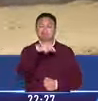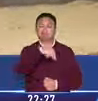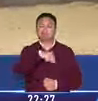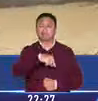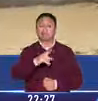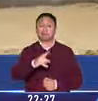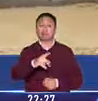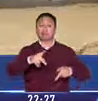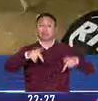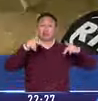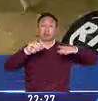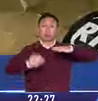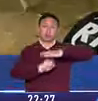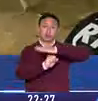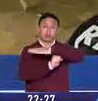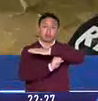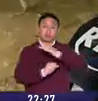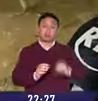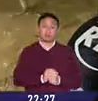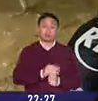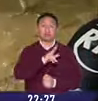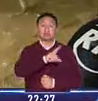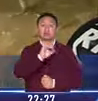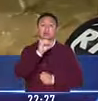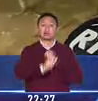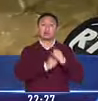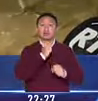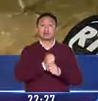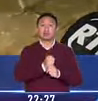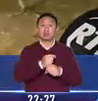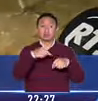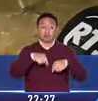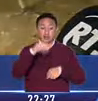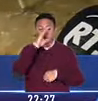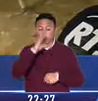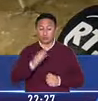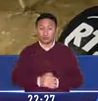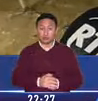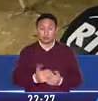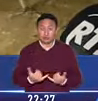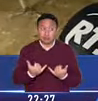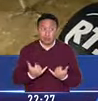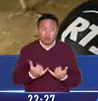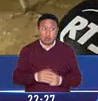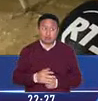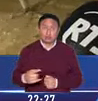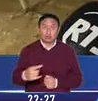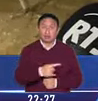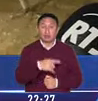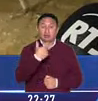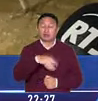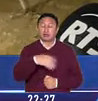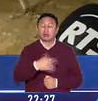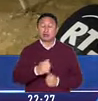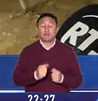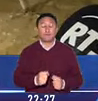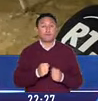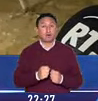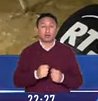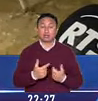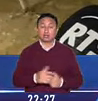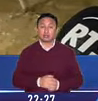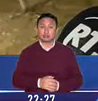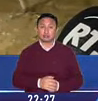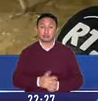bases de un puente. 30 años que hemos vivido aquí, no, gracias a Dios no había pasado nada, pero ahora, en esta vez, lo que sucedió esto,